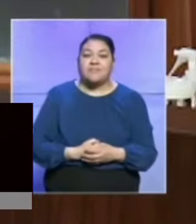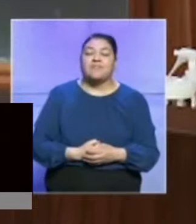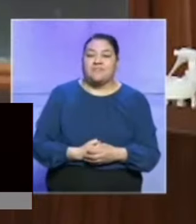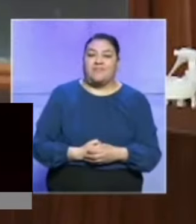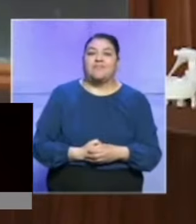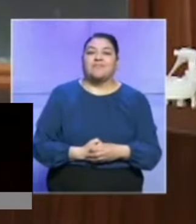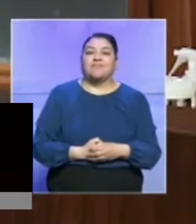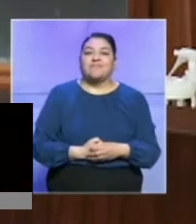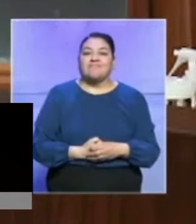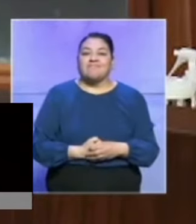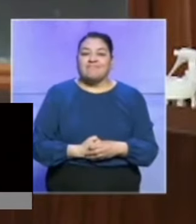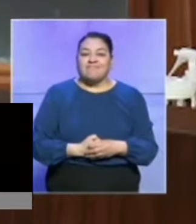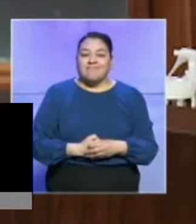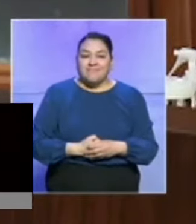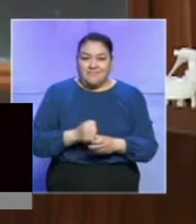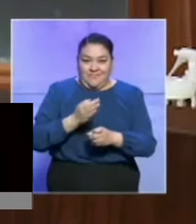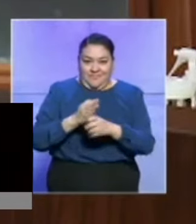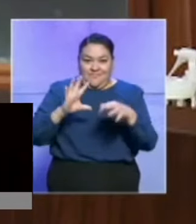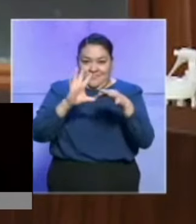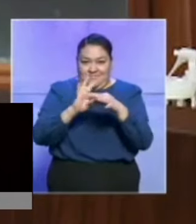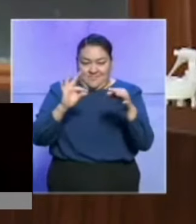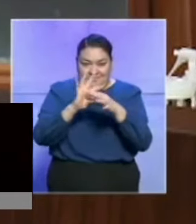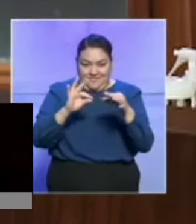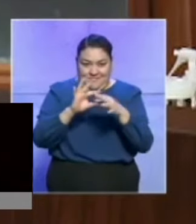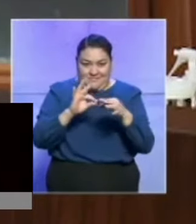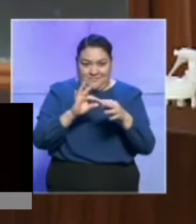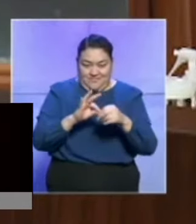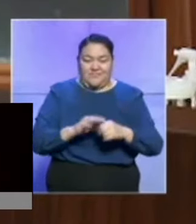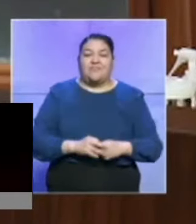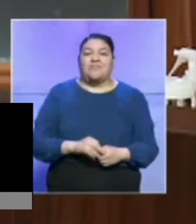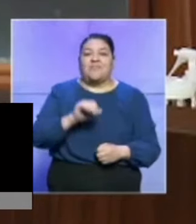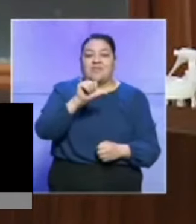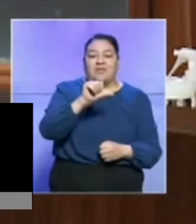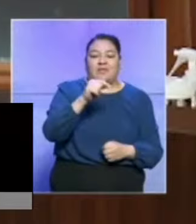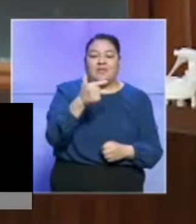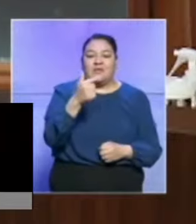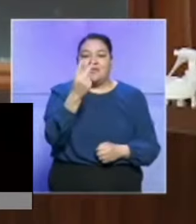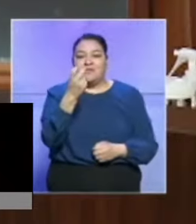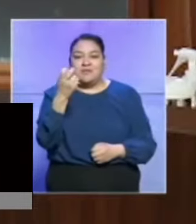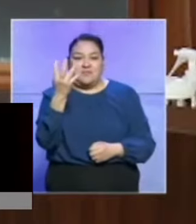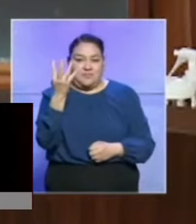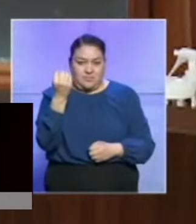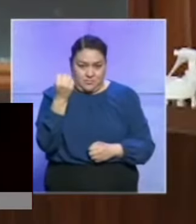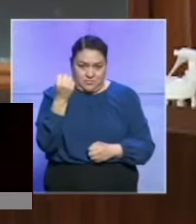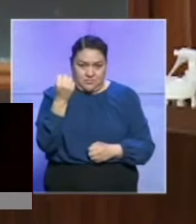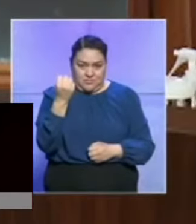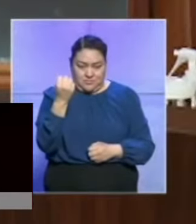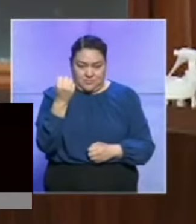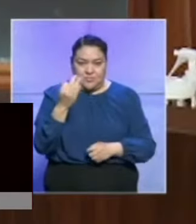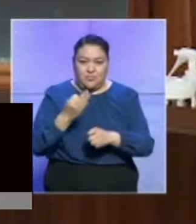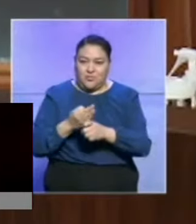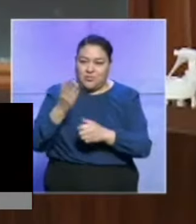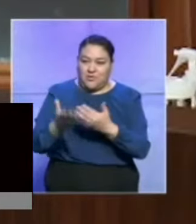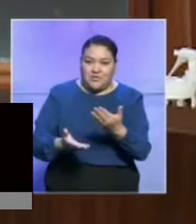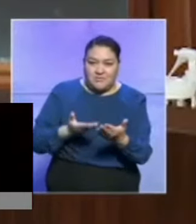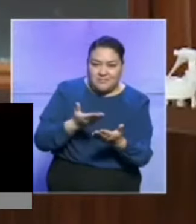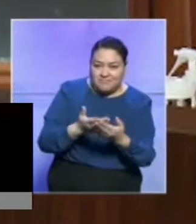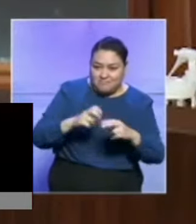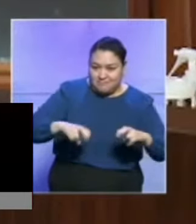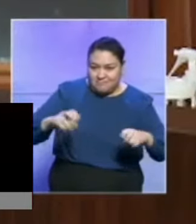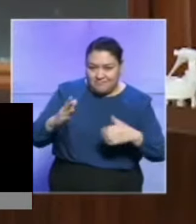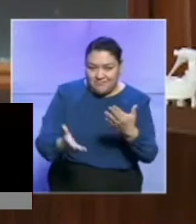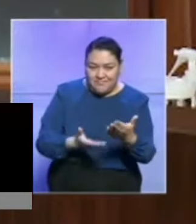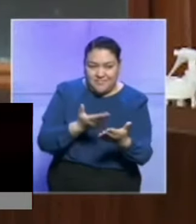medios de impugnación, ya sean constitucionales o legales, no producirán efectos suspensivos. Y